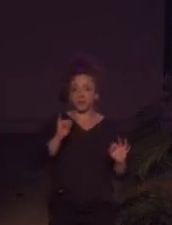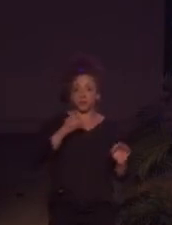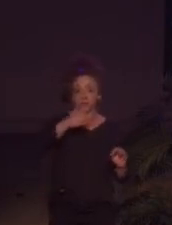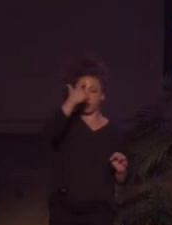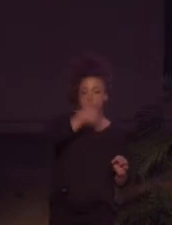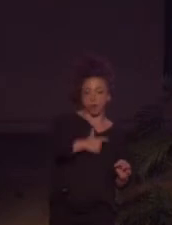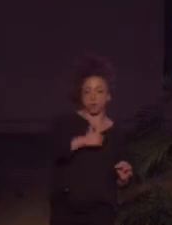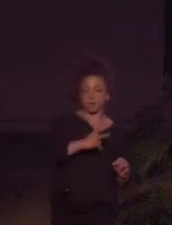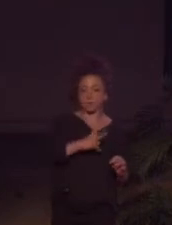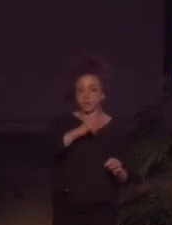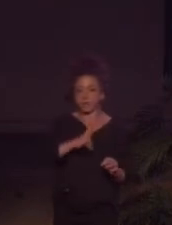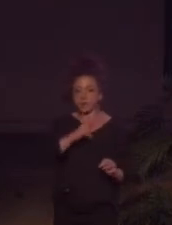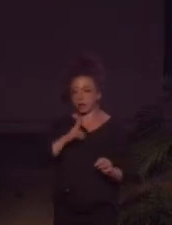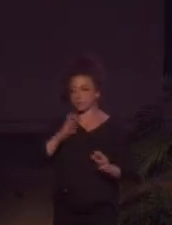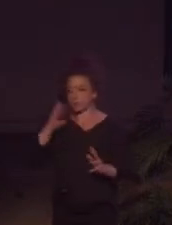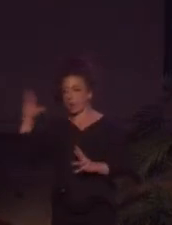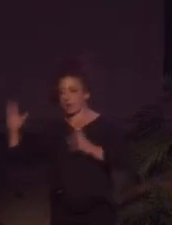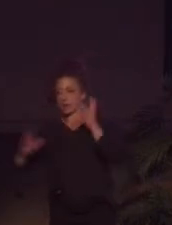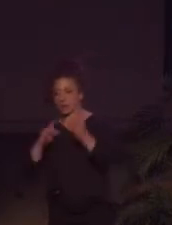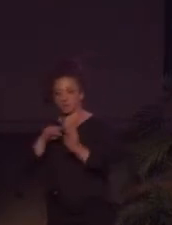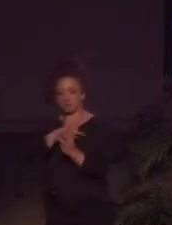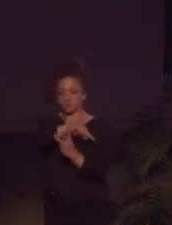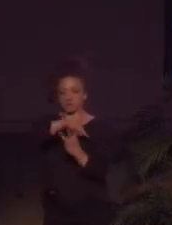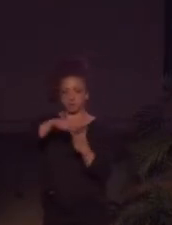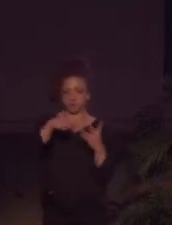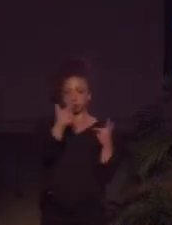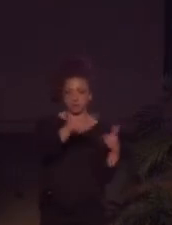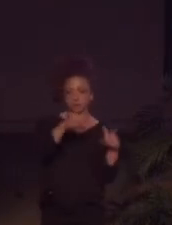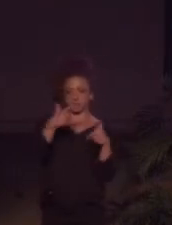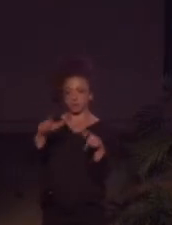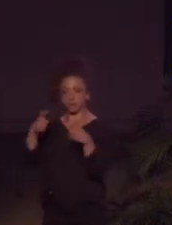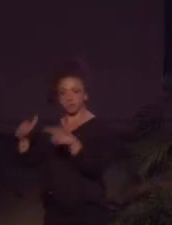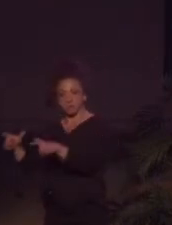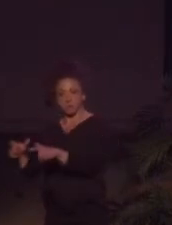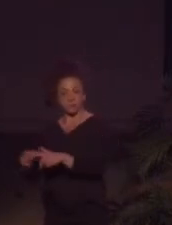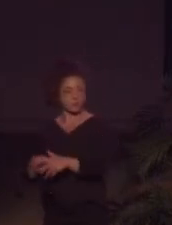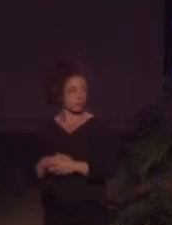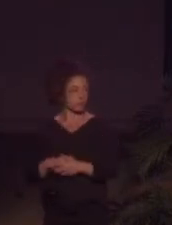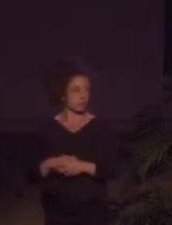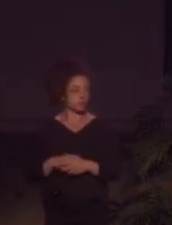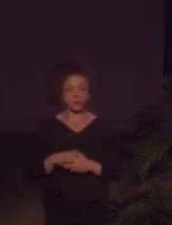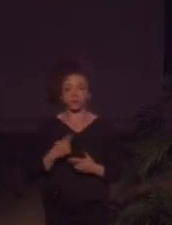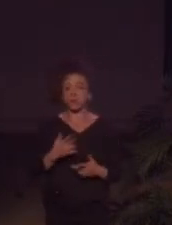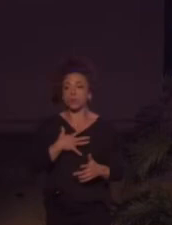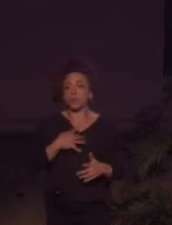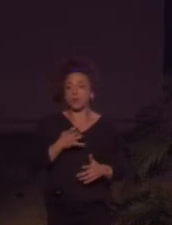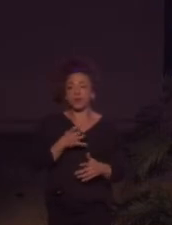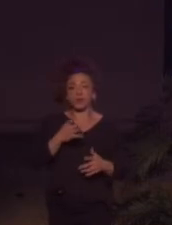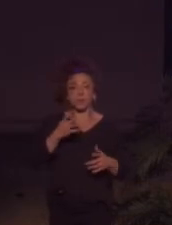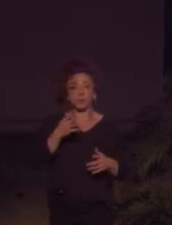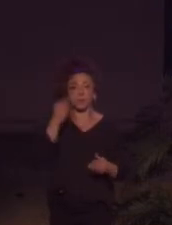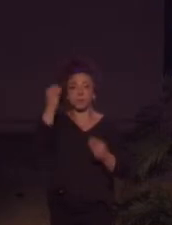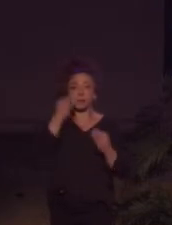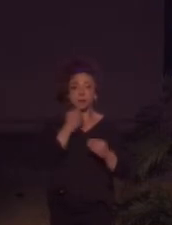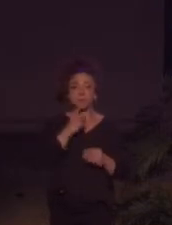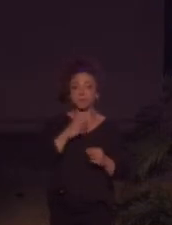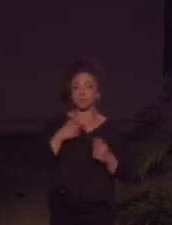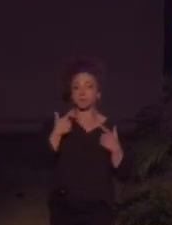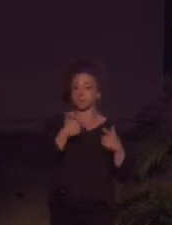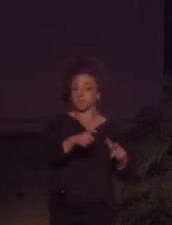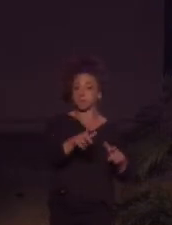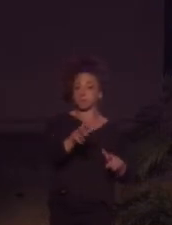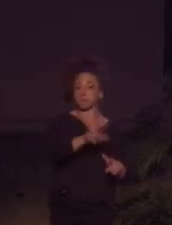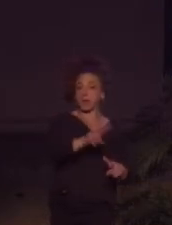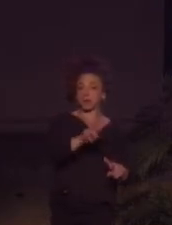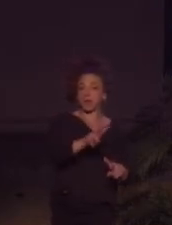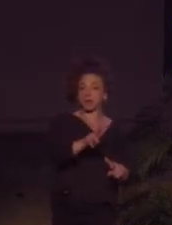clasificado en varios géneros, ¿no? Y puedes perfectamente considerar que un vegetal,